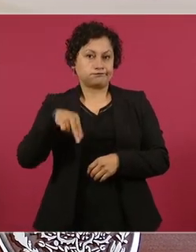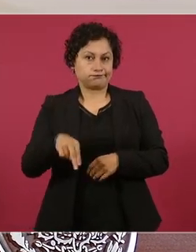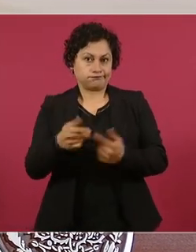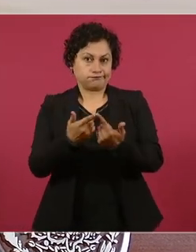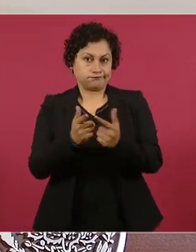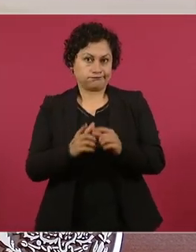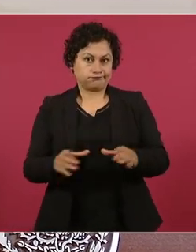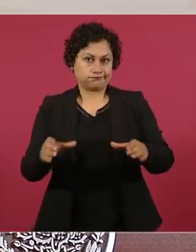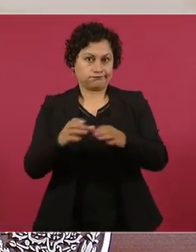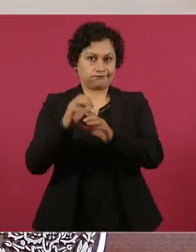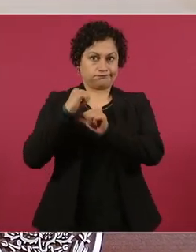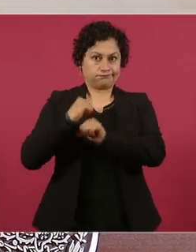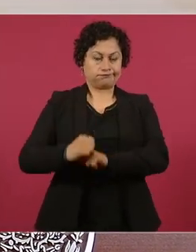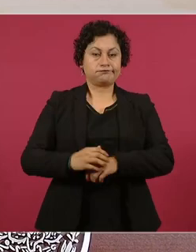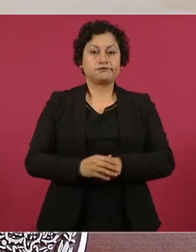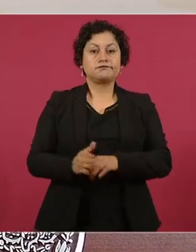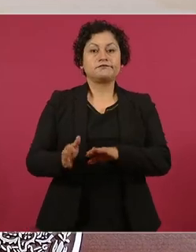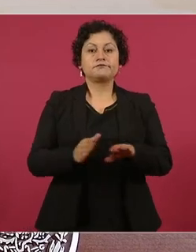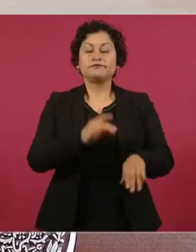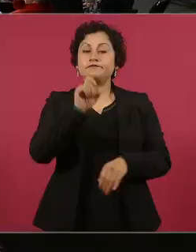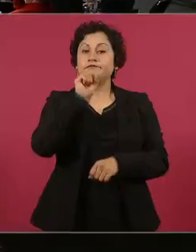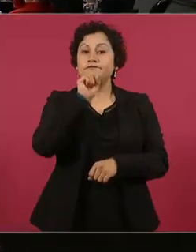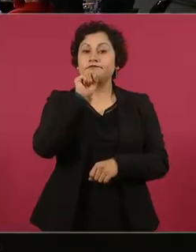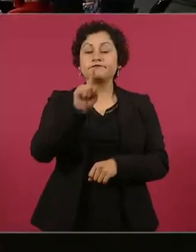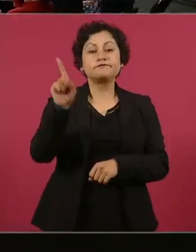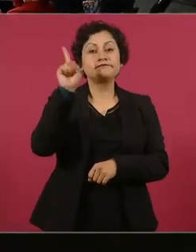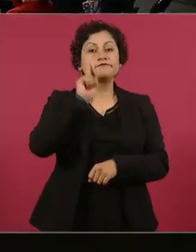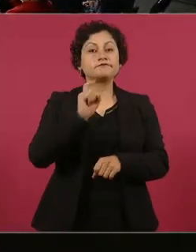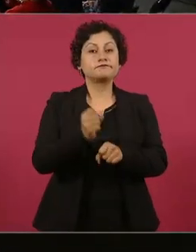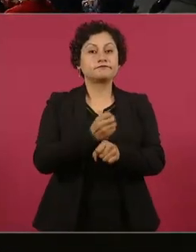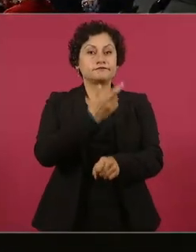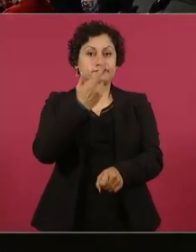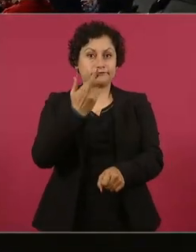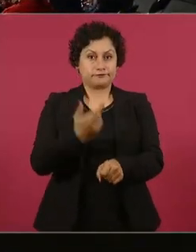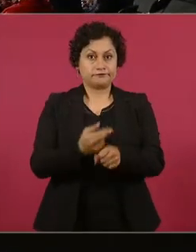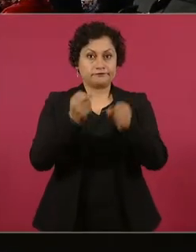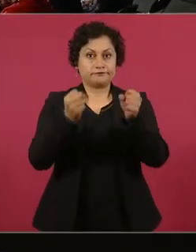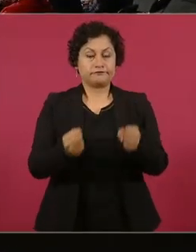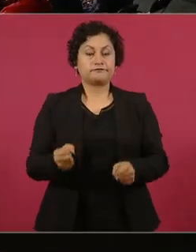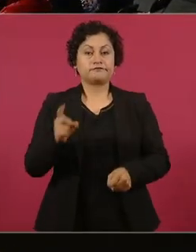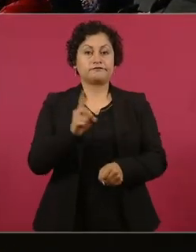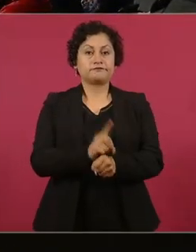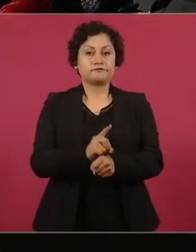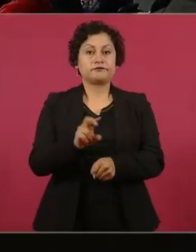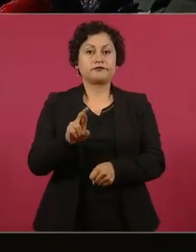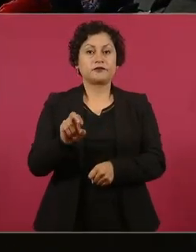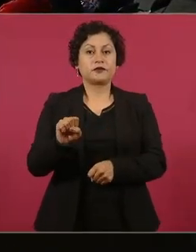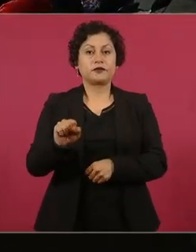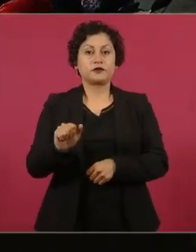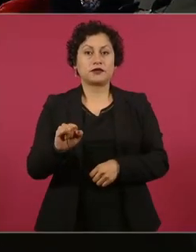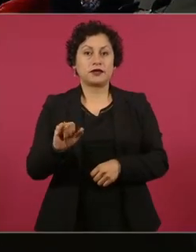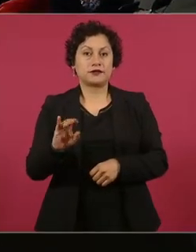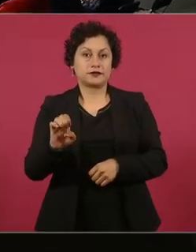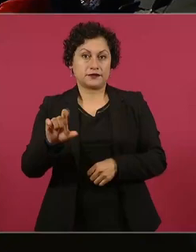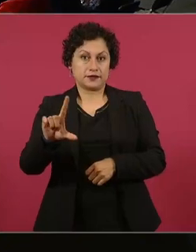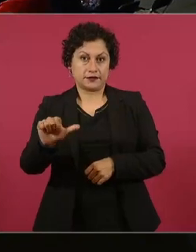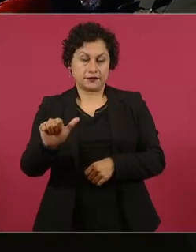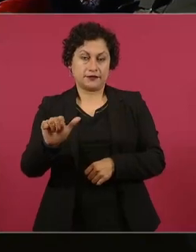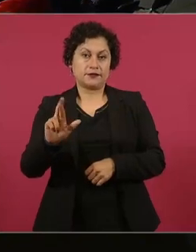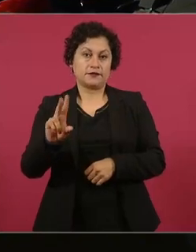y Rosa Isela Rodríguez, secretaria de Seguridad y Protección Ciudadana.